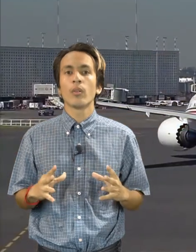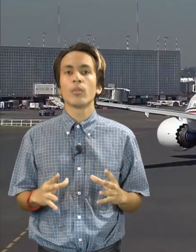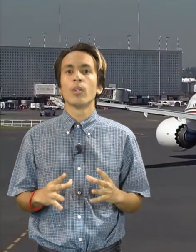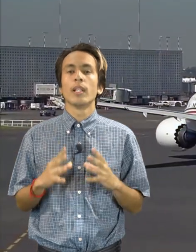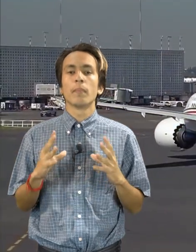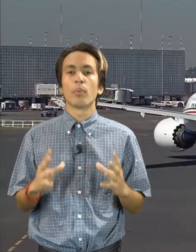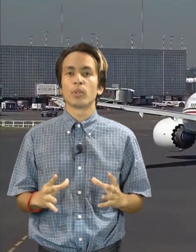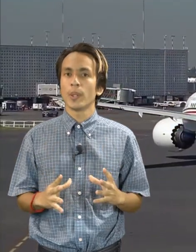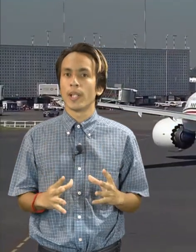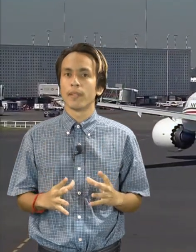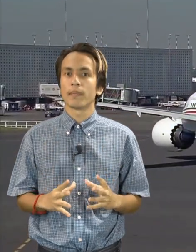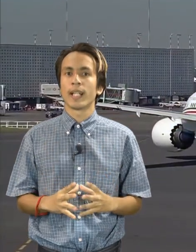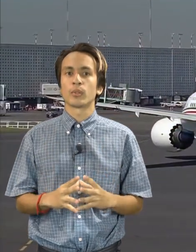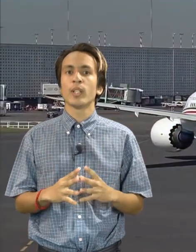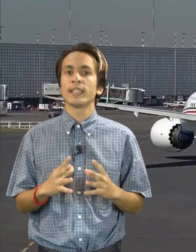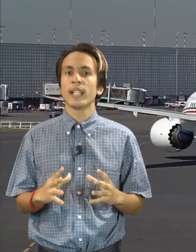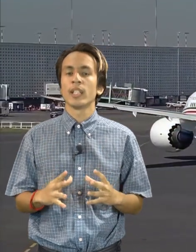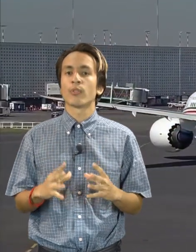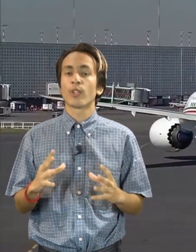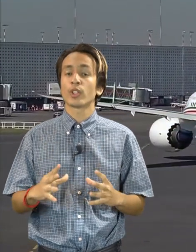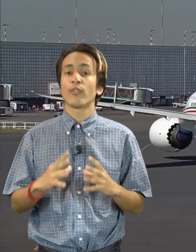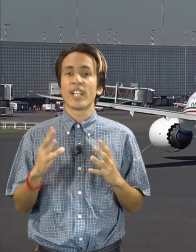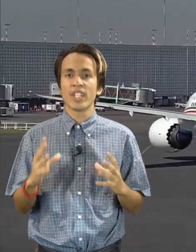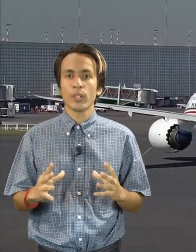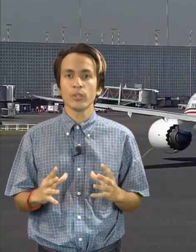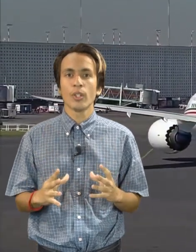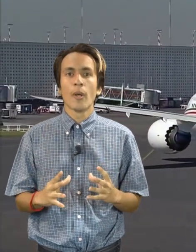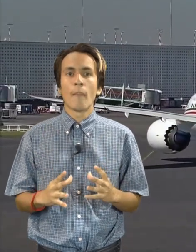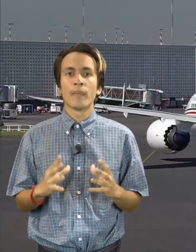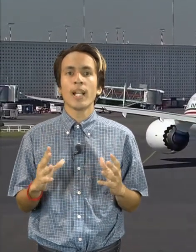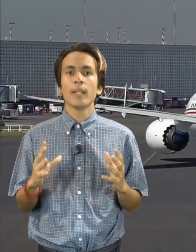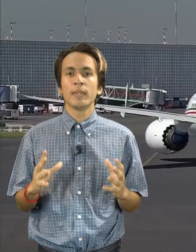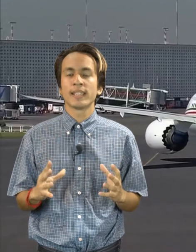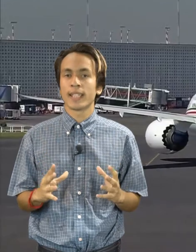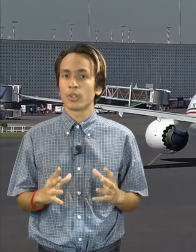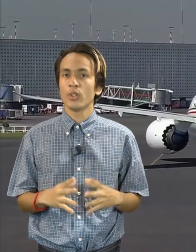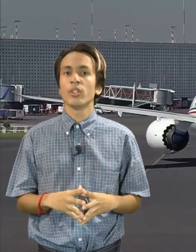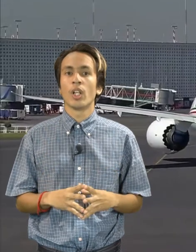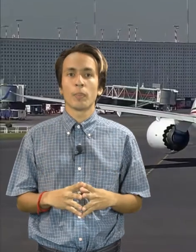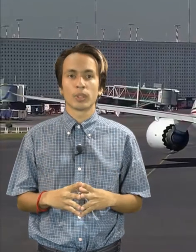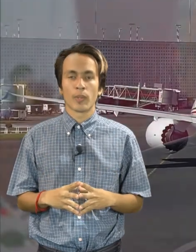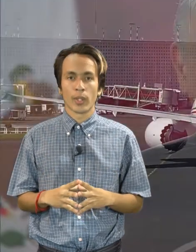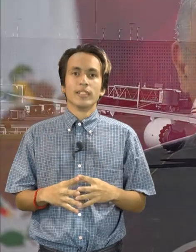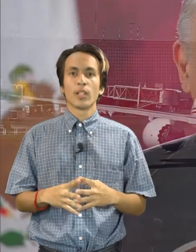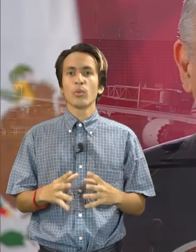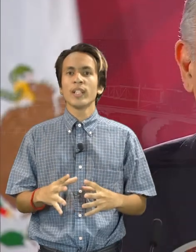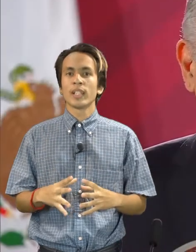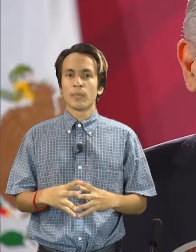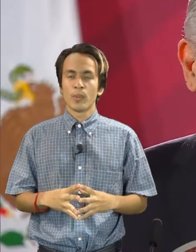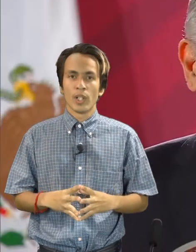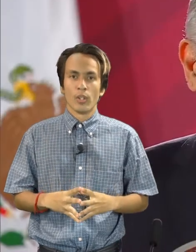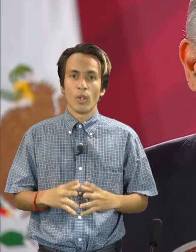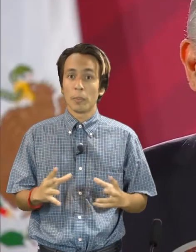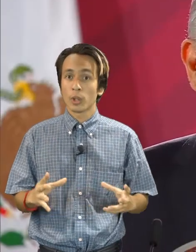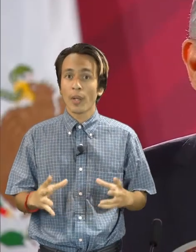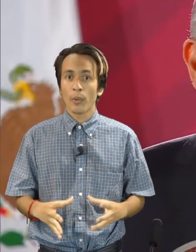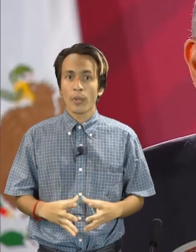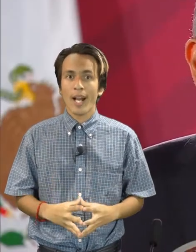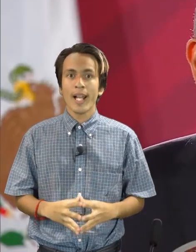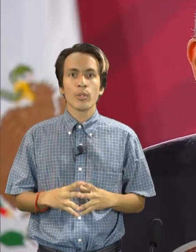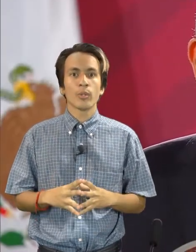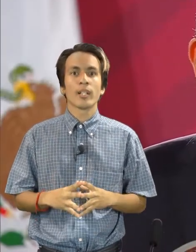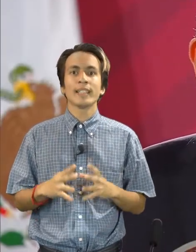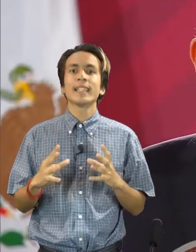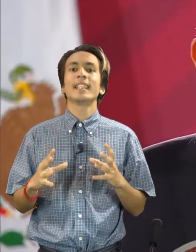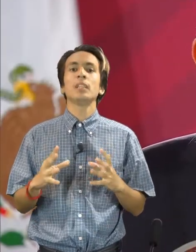ahora imposible, tras una serie de esfuerzos fallidos de la administración de López Obrador. Según Andrés Manuel, López Obrador